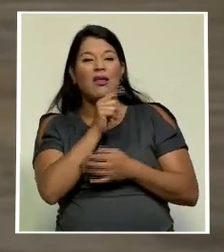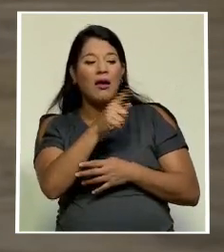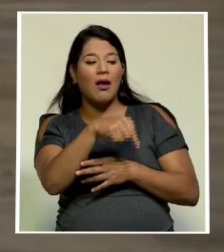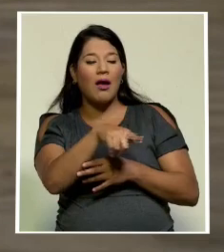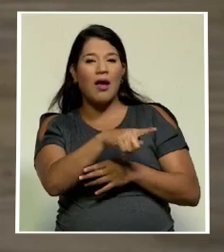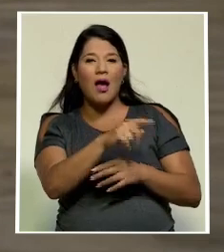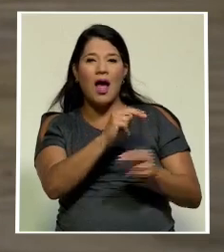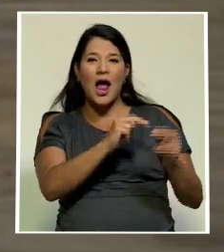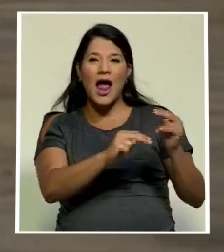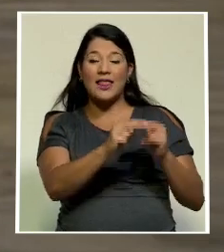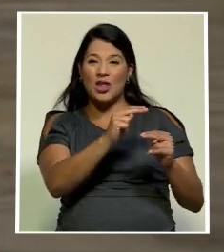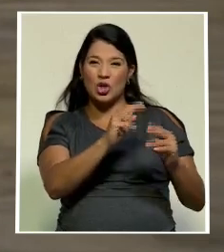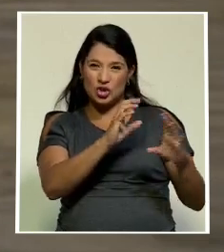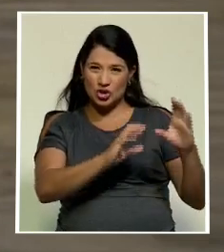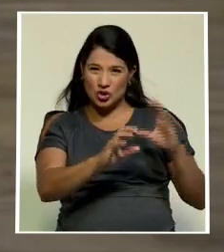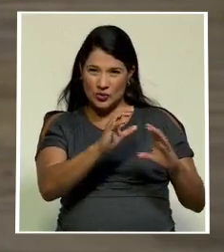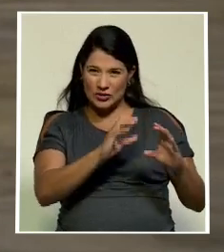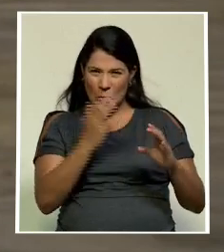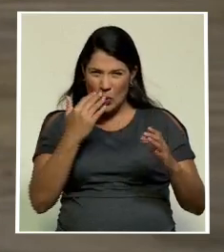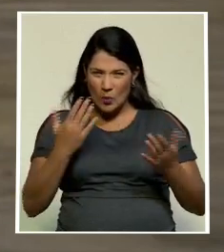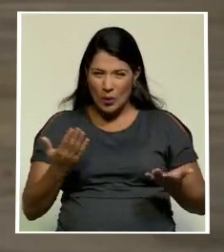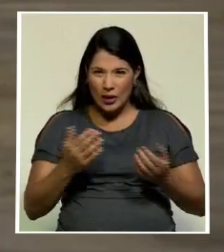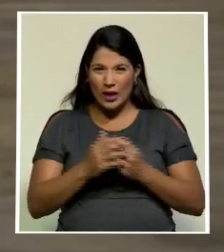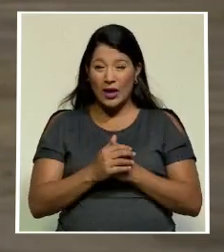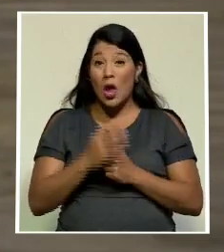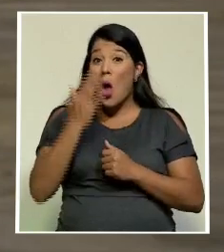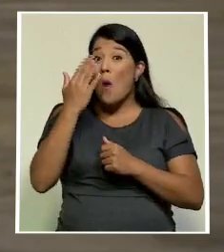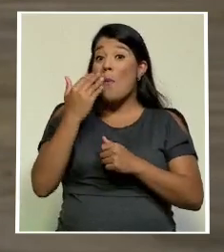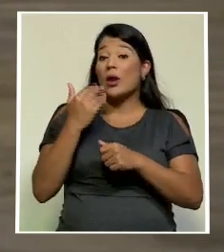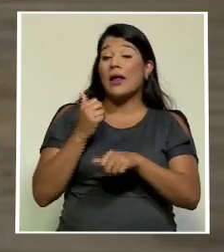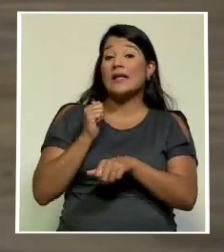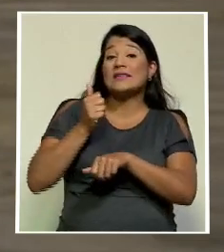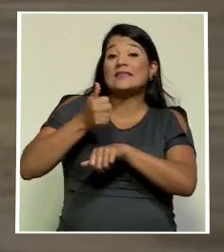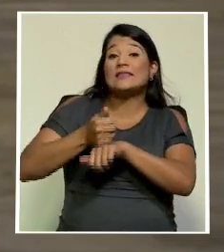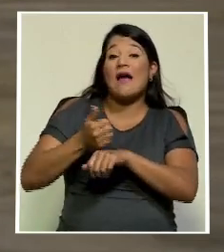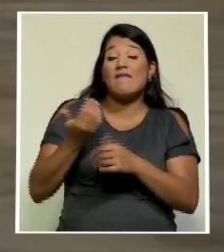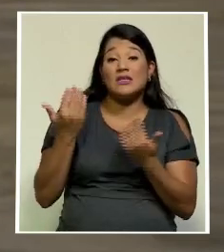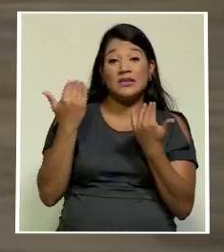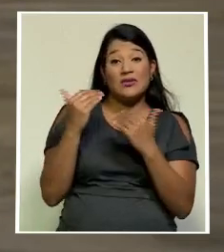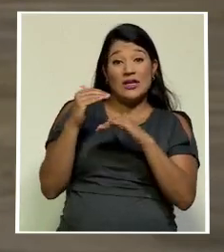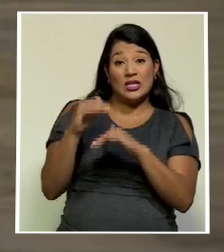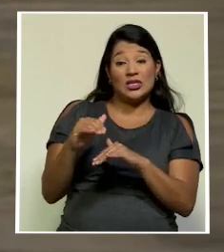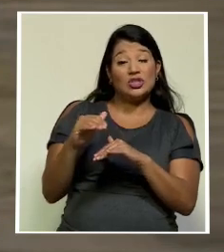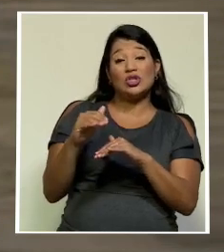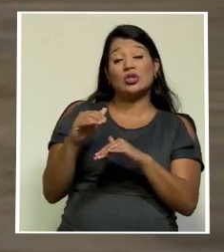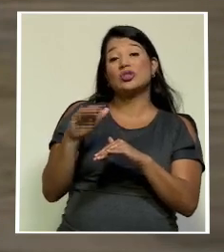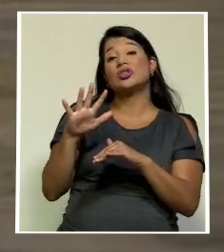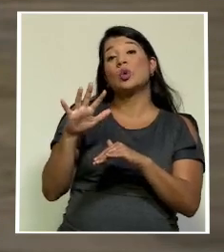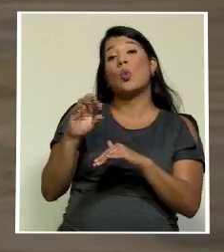Sobre todo porque además establece la odiosa restricción del 50%